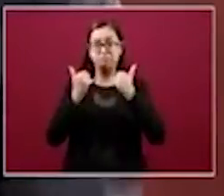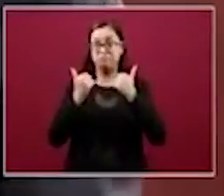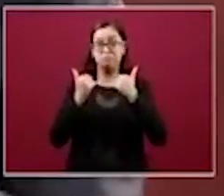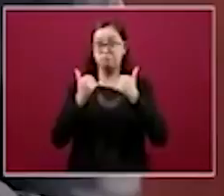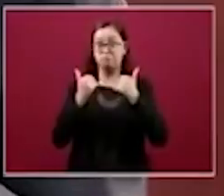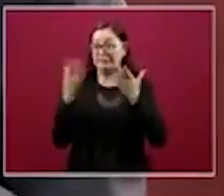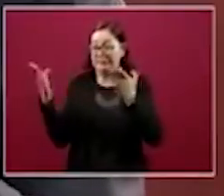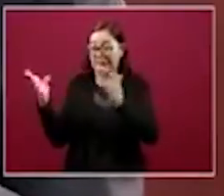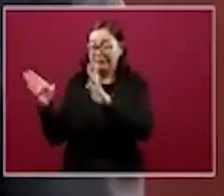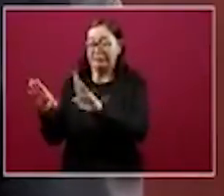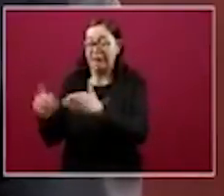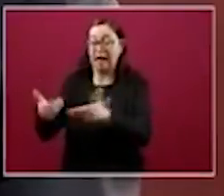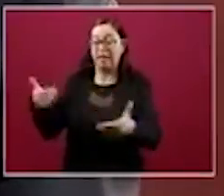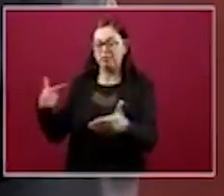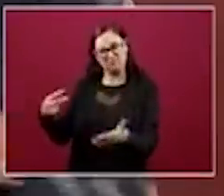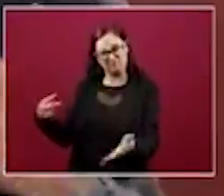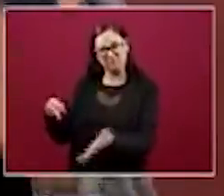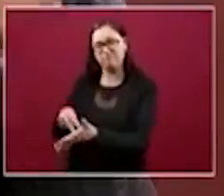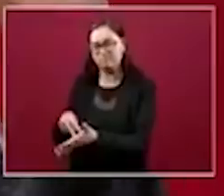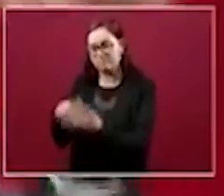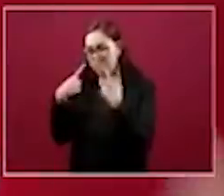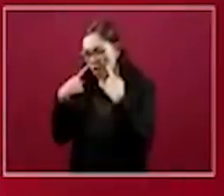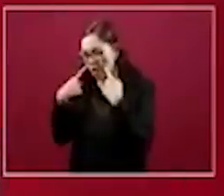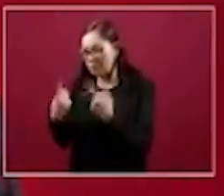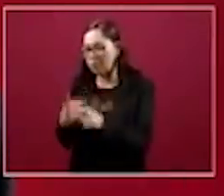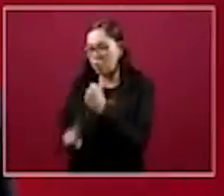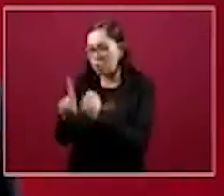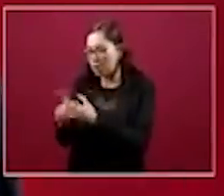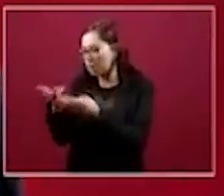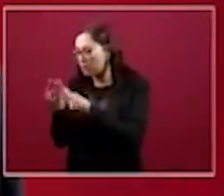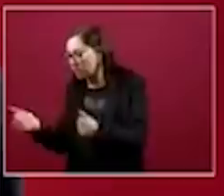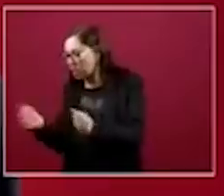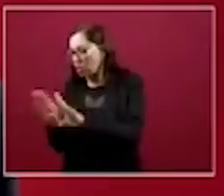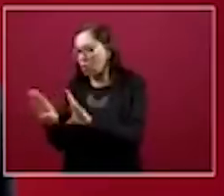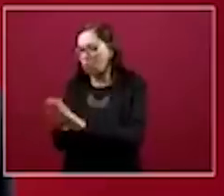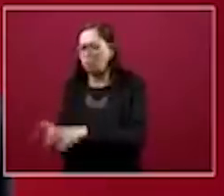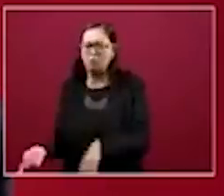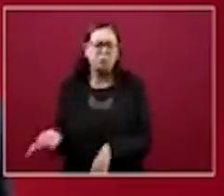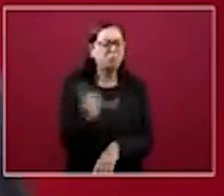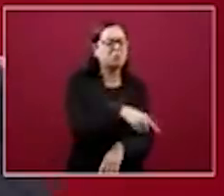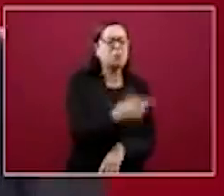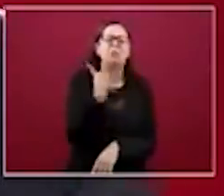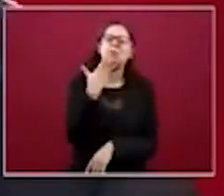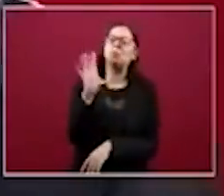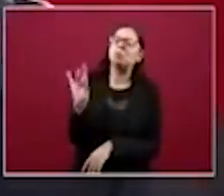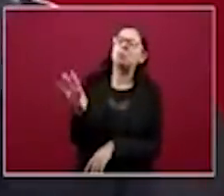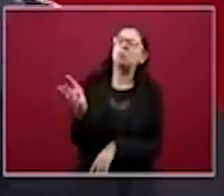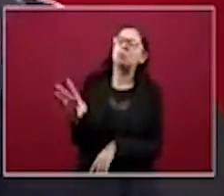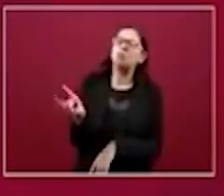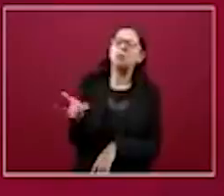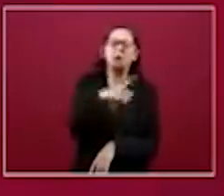y hay que ir a ver cómo se resuelve el problema. Para un tecnócrata eso no, eso es peccata minuta. Ellos andan